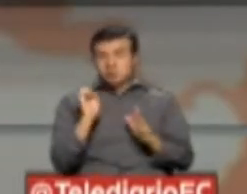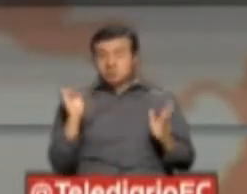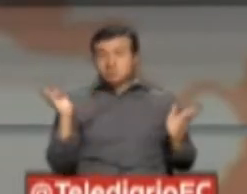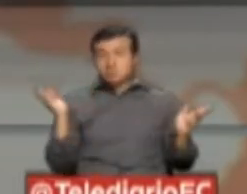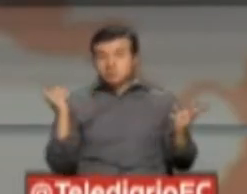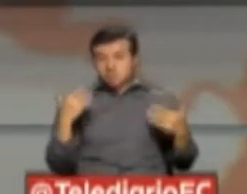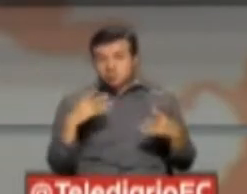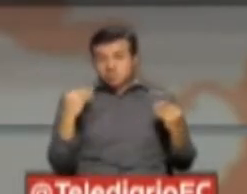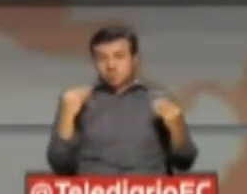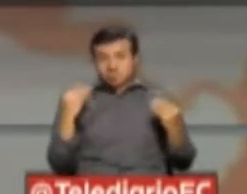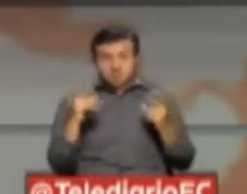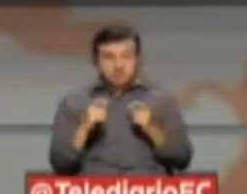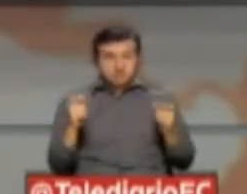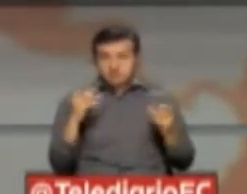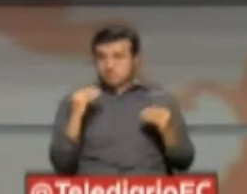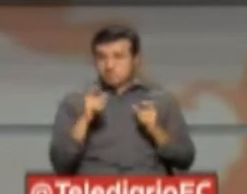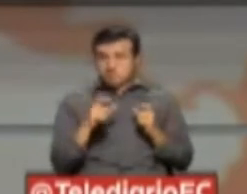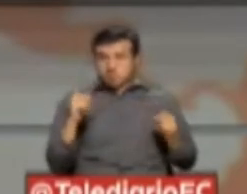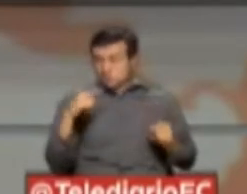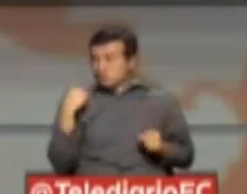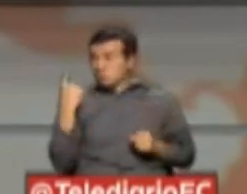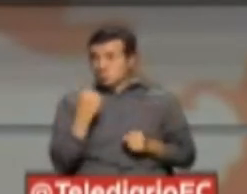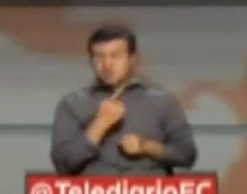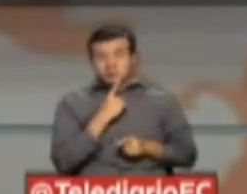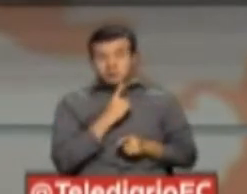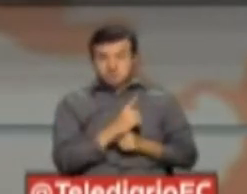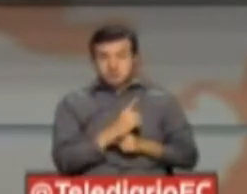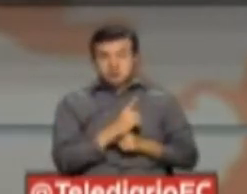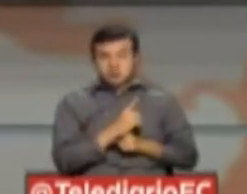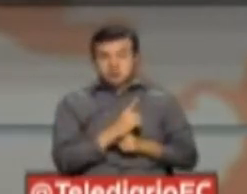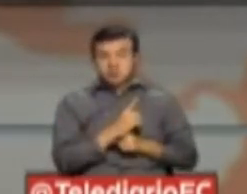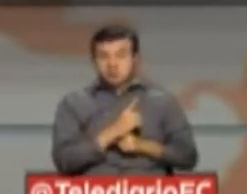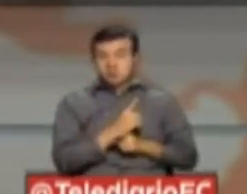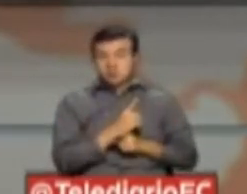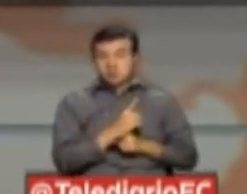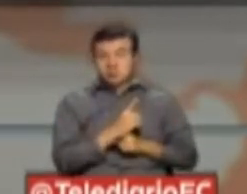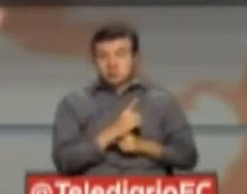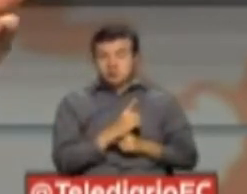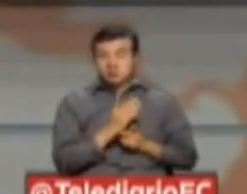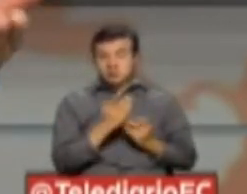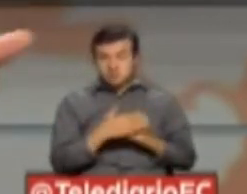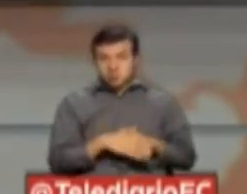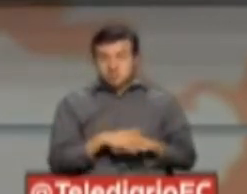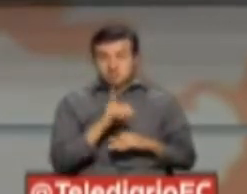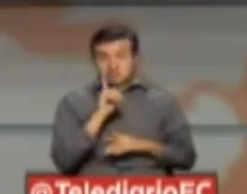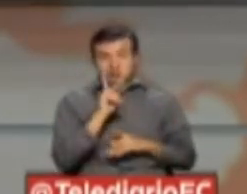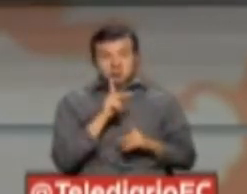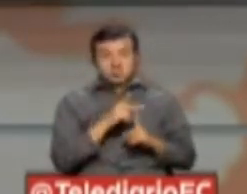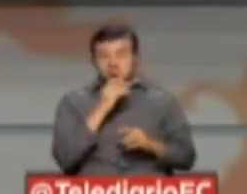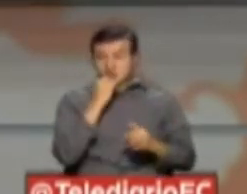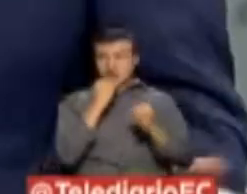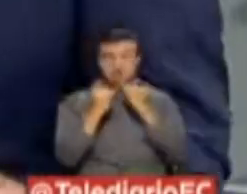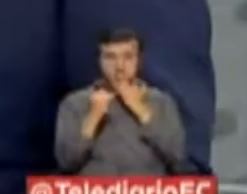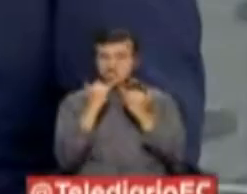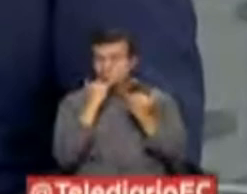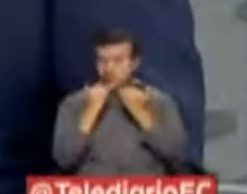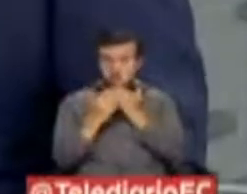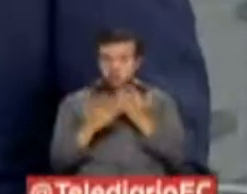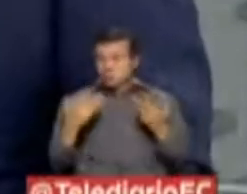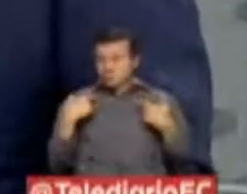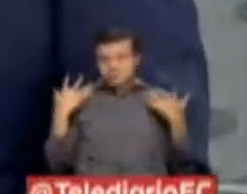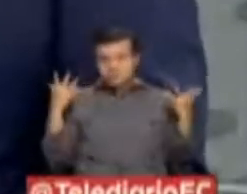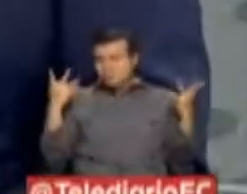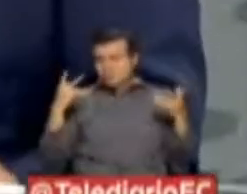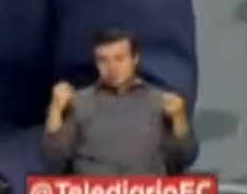cuando muchos de los que estamos en esta región trataron eso sería otra inobservancia pero es evidente que no lo